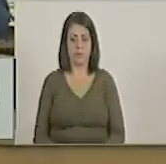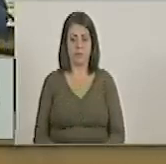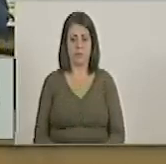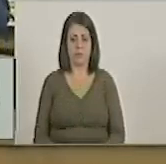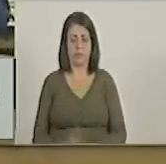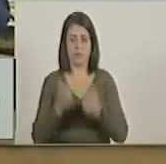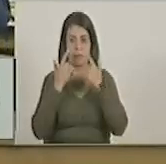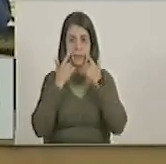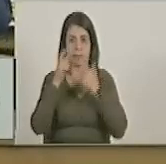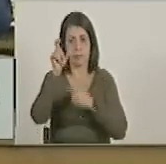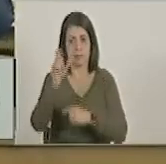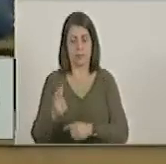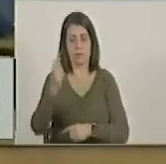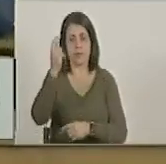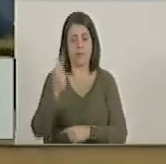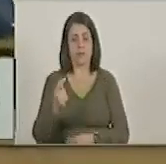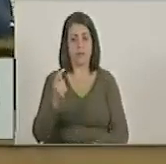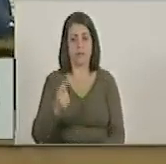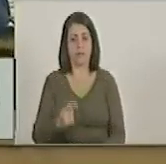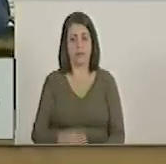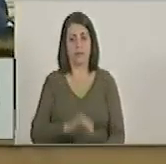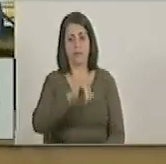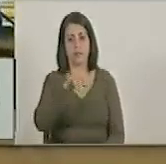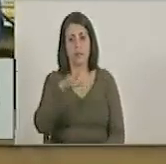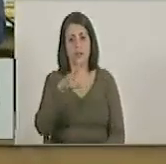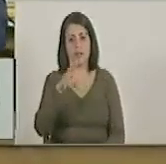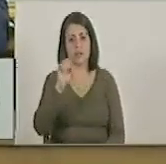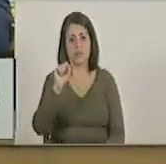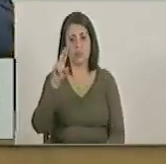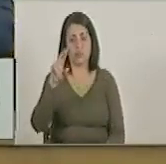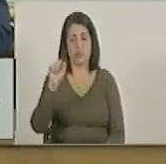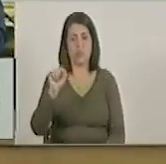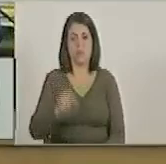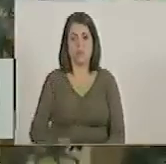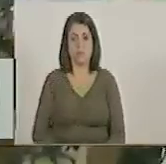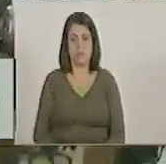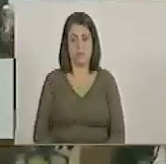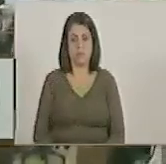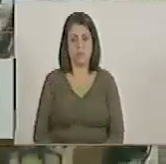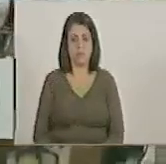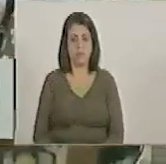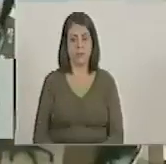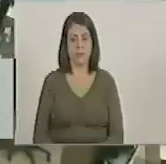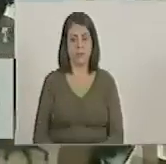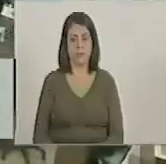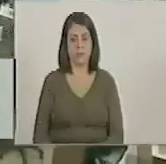Dejo en el uso de la palabra al diputado Jesús Farías.